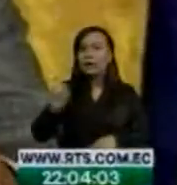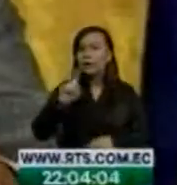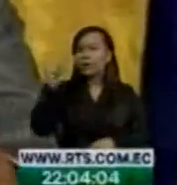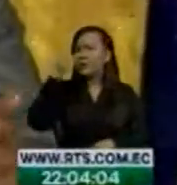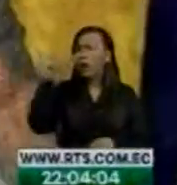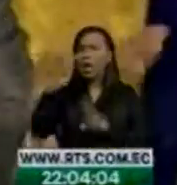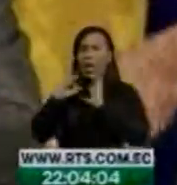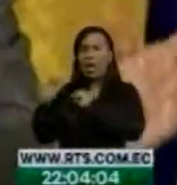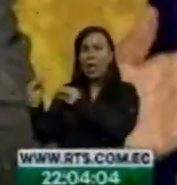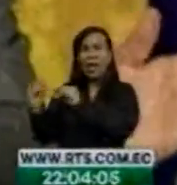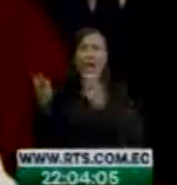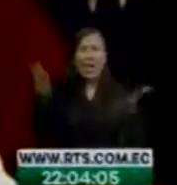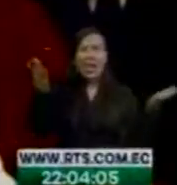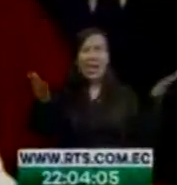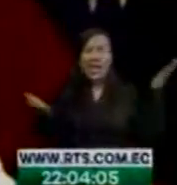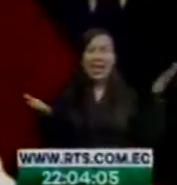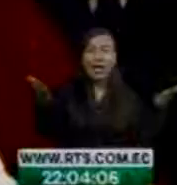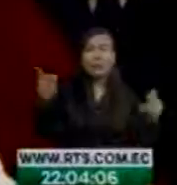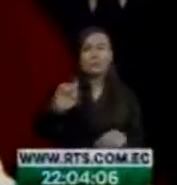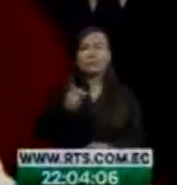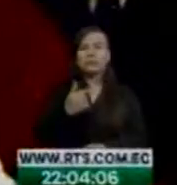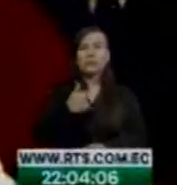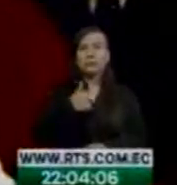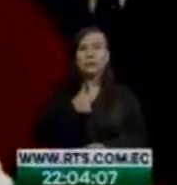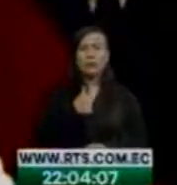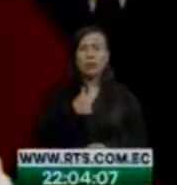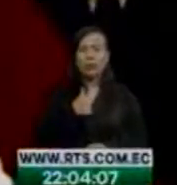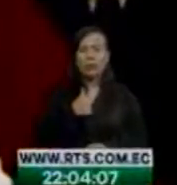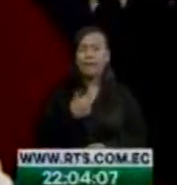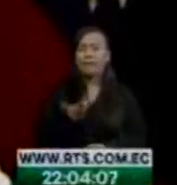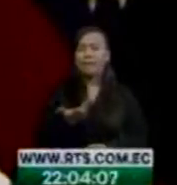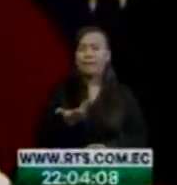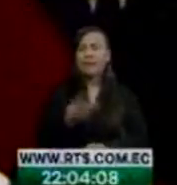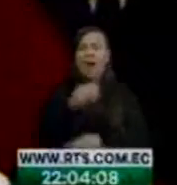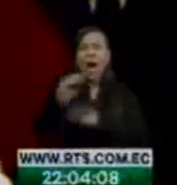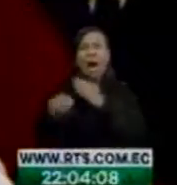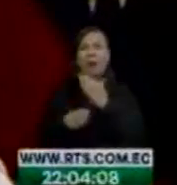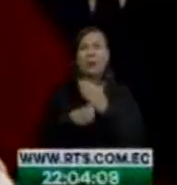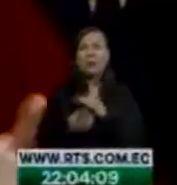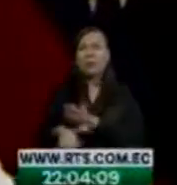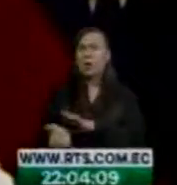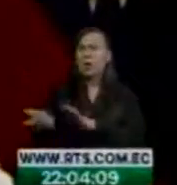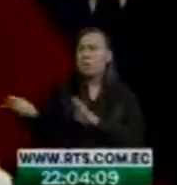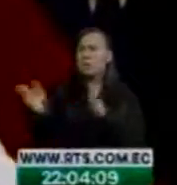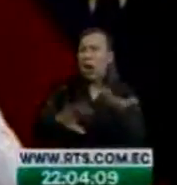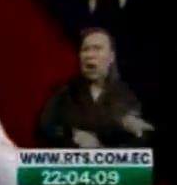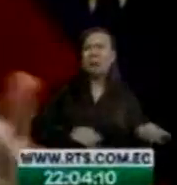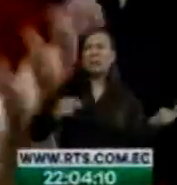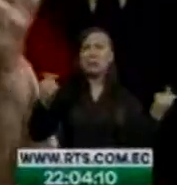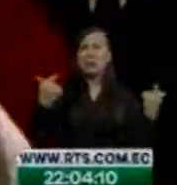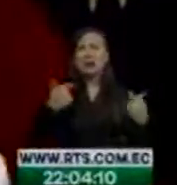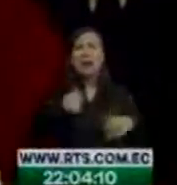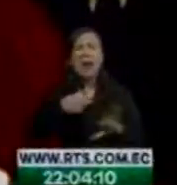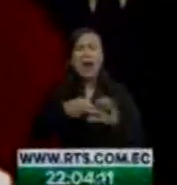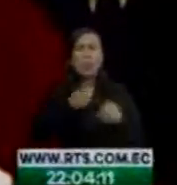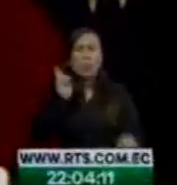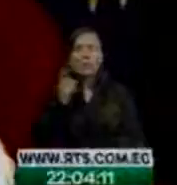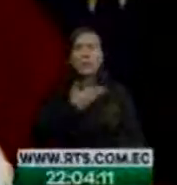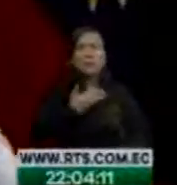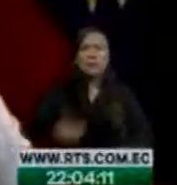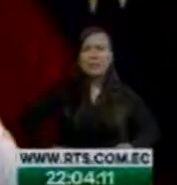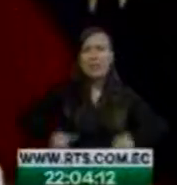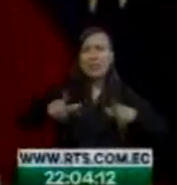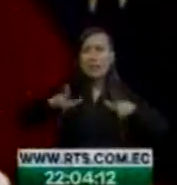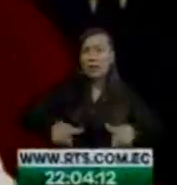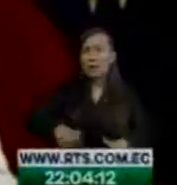de rumores de inestabilidad. No me voy a prestar a que se abone a rumores de muerte cruzada, de renuncia del presidente o